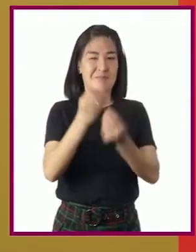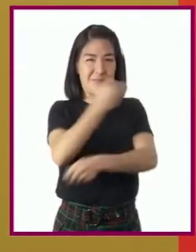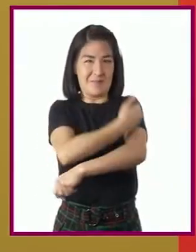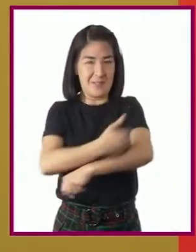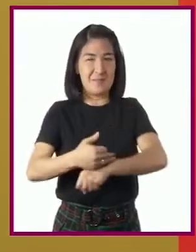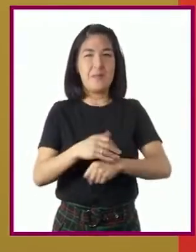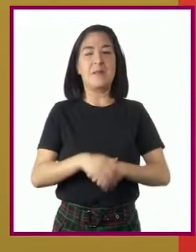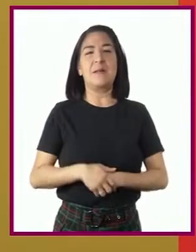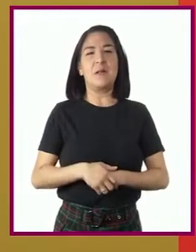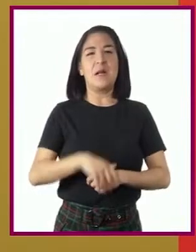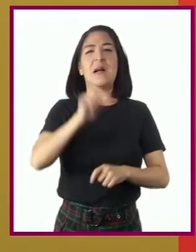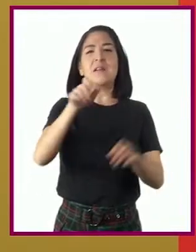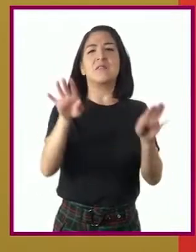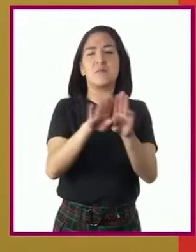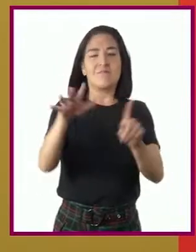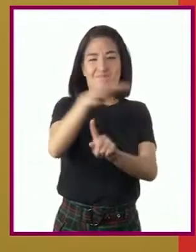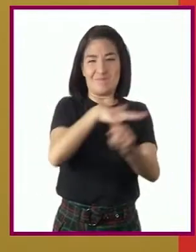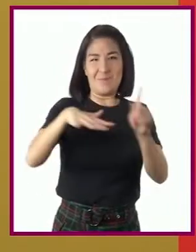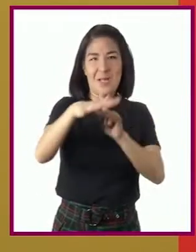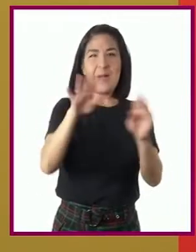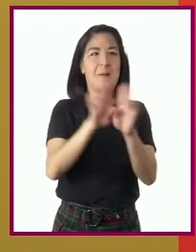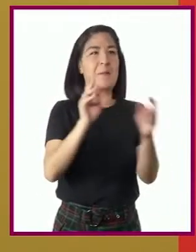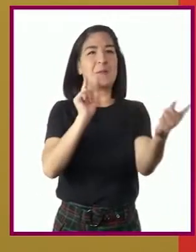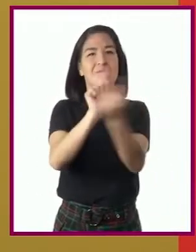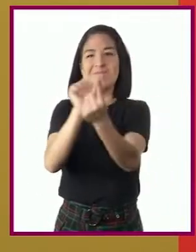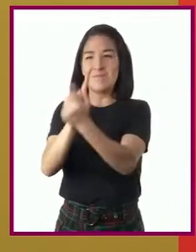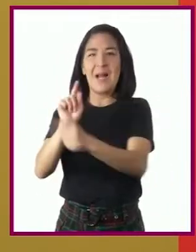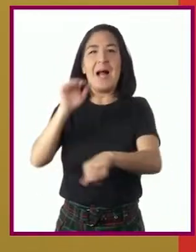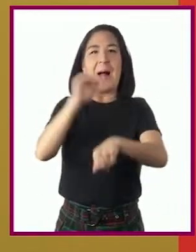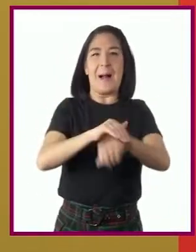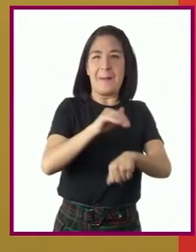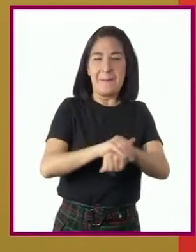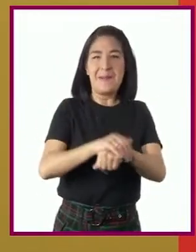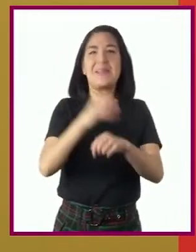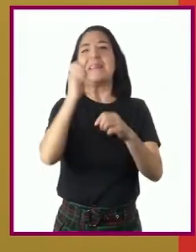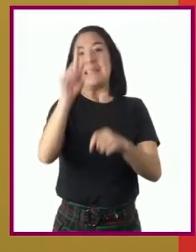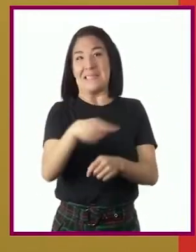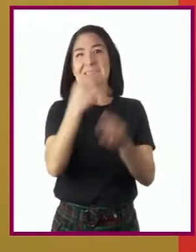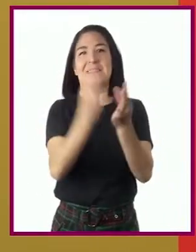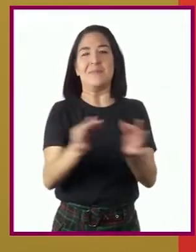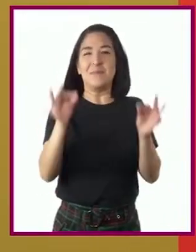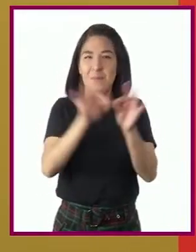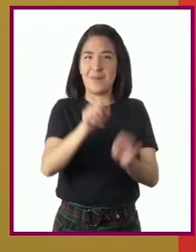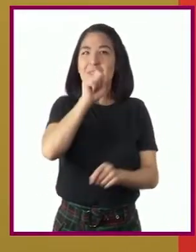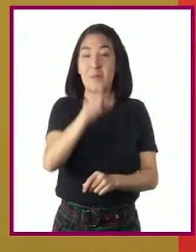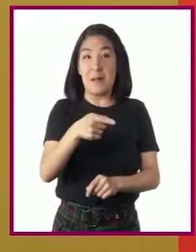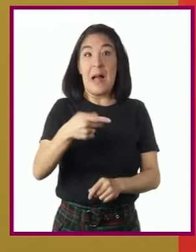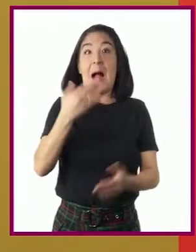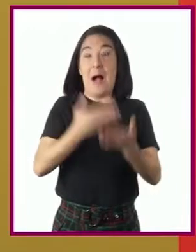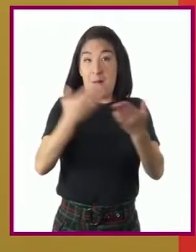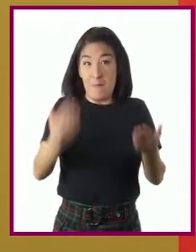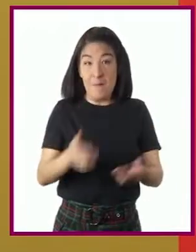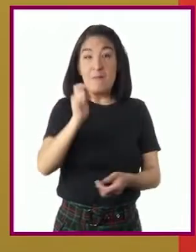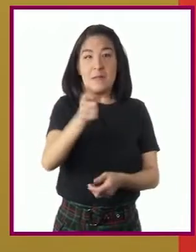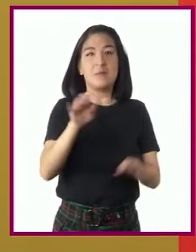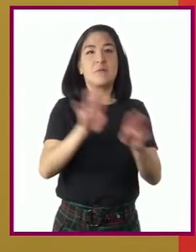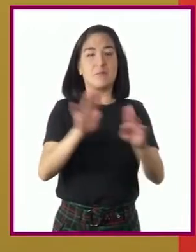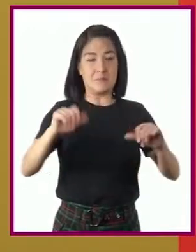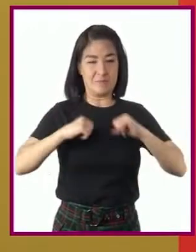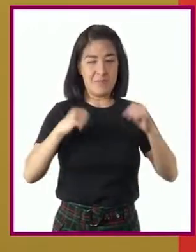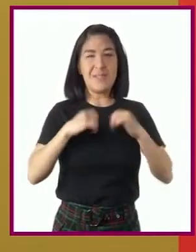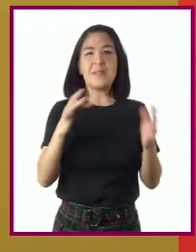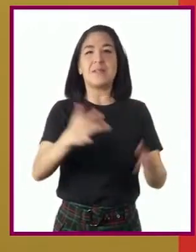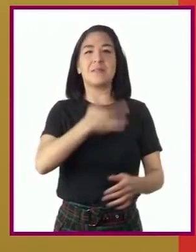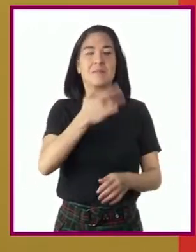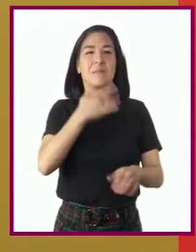La socialización con las amistades es importante. Además, en esta etapa también se busca mayor independencia y autonomía